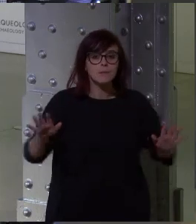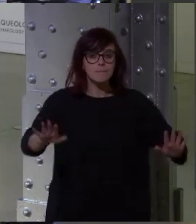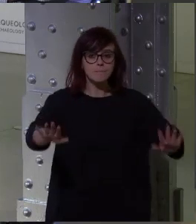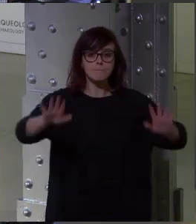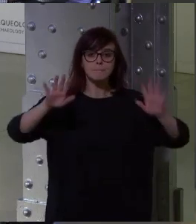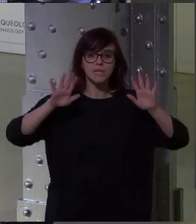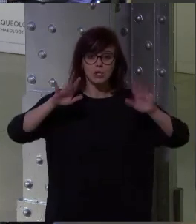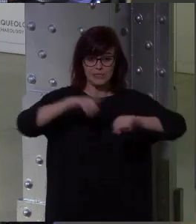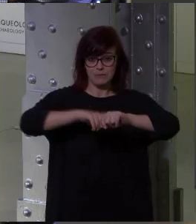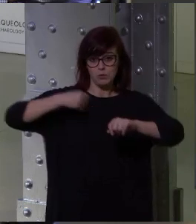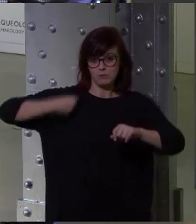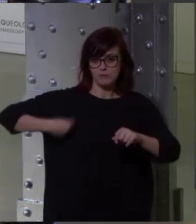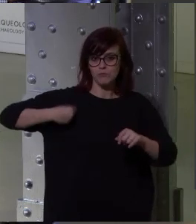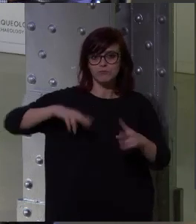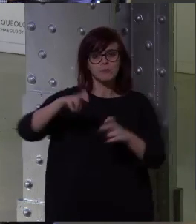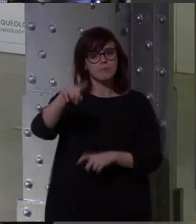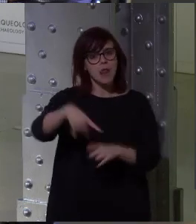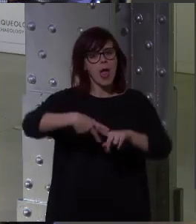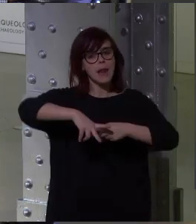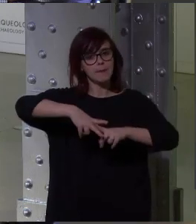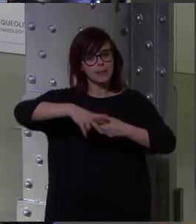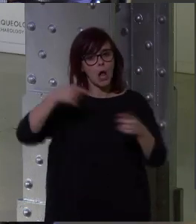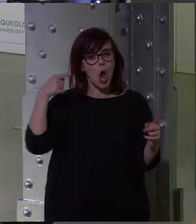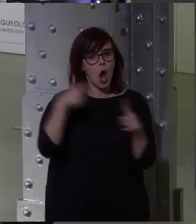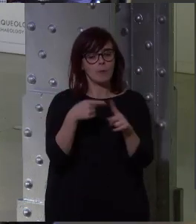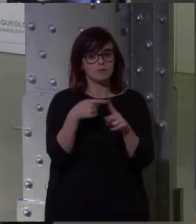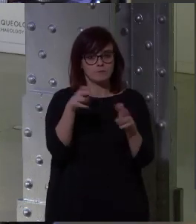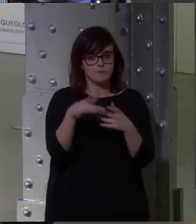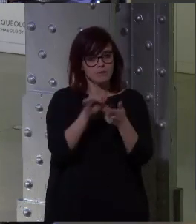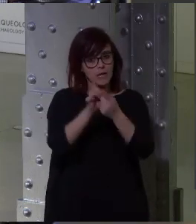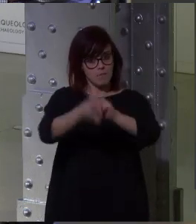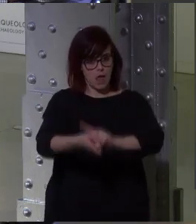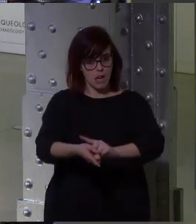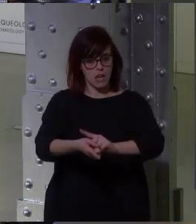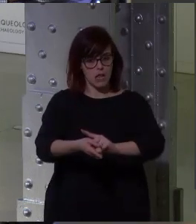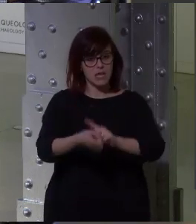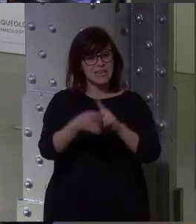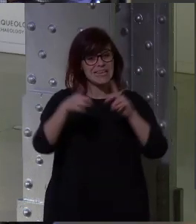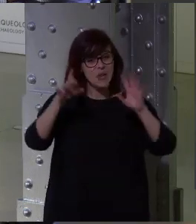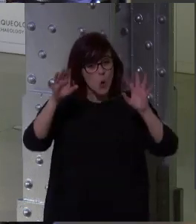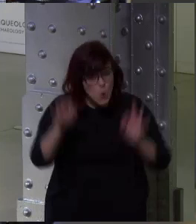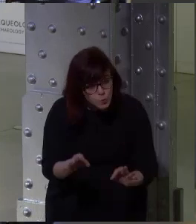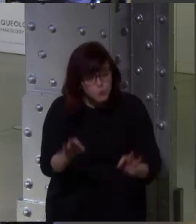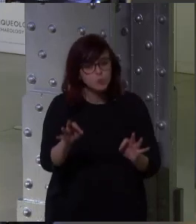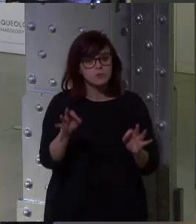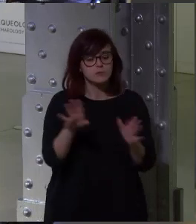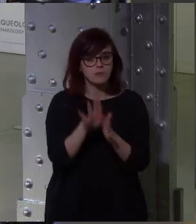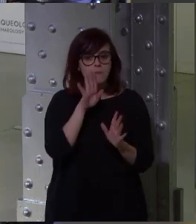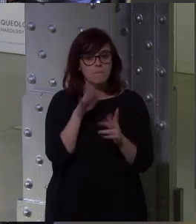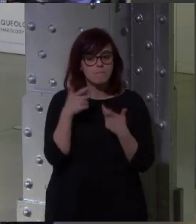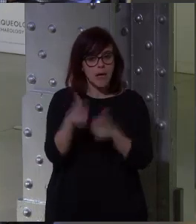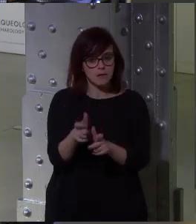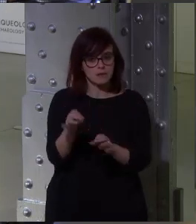a la vez tenemos las herramientas para poder cambiarlo, ¿no? Y una parte, yo creo que ha habido